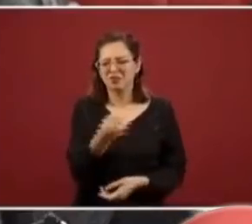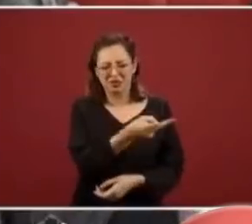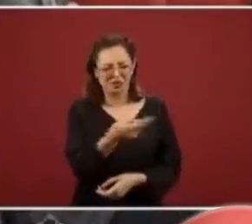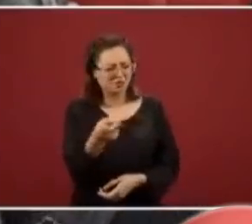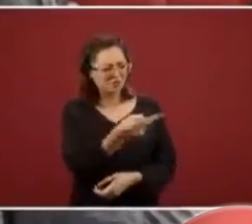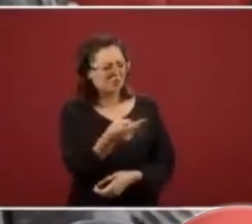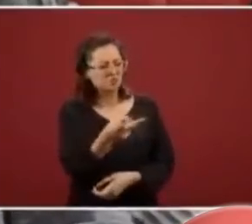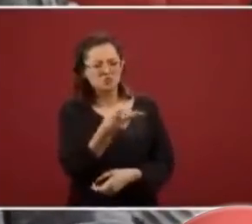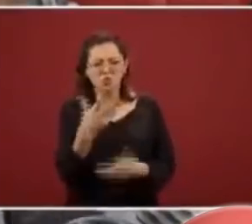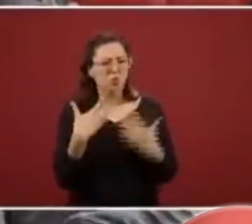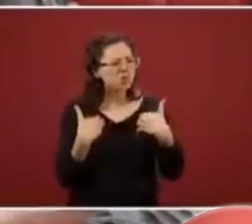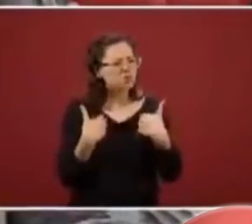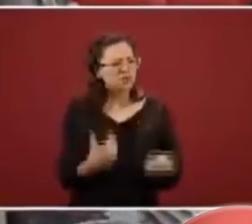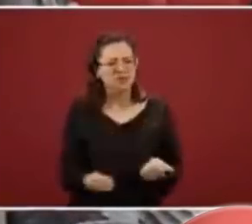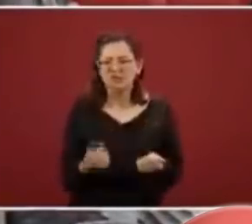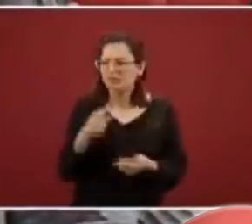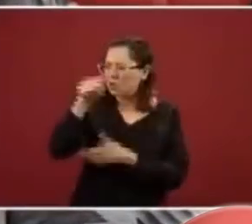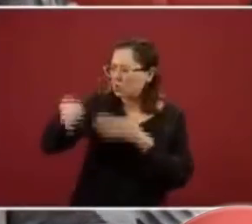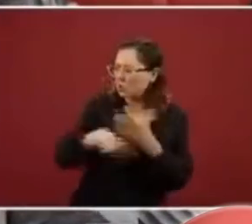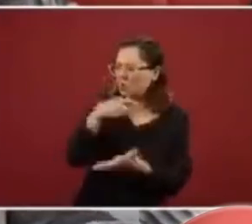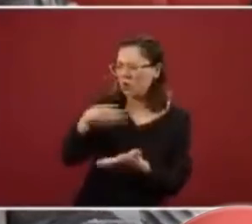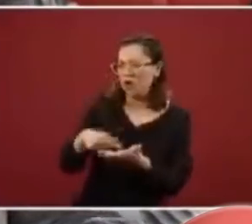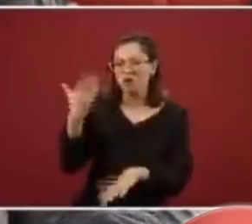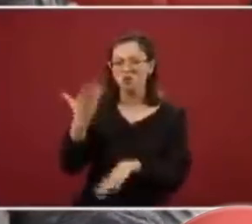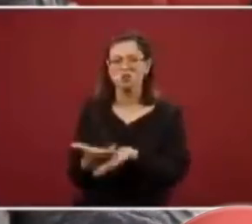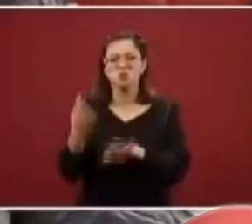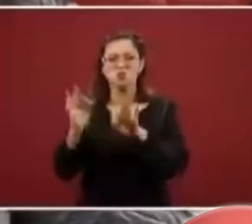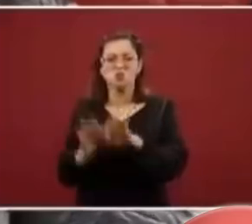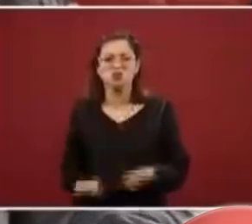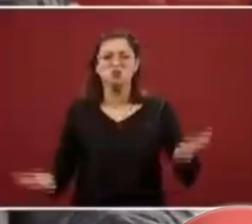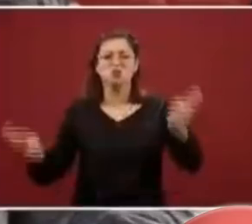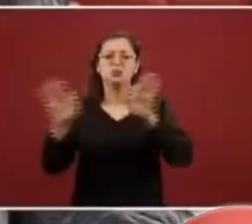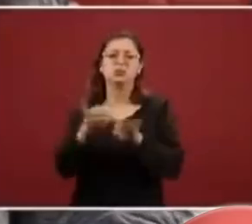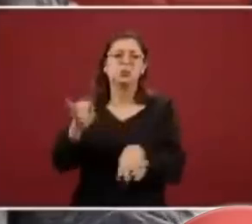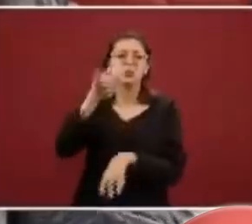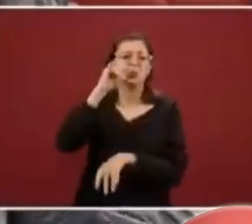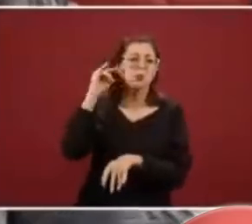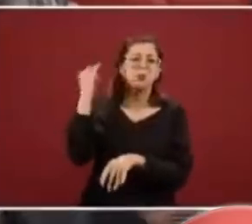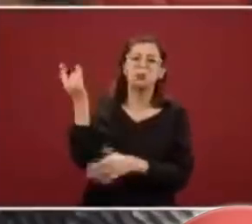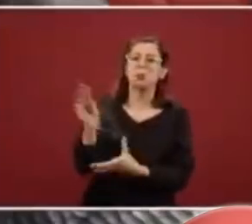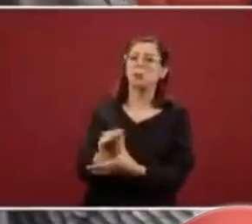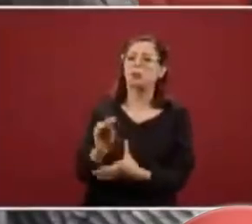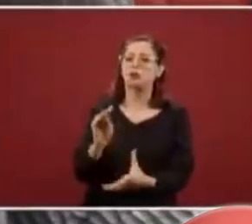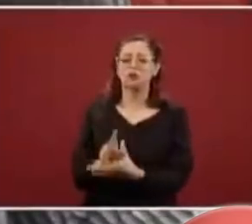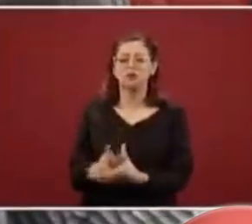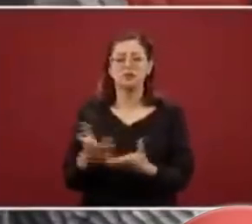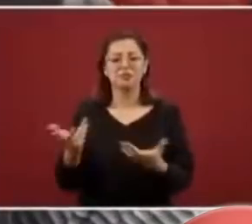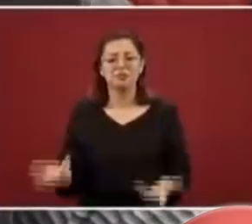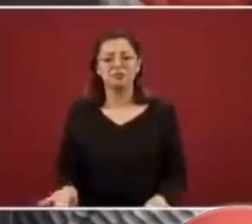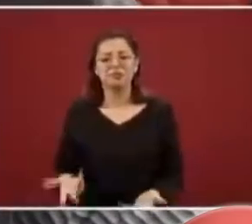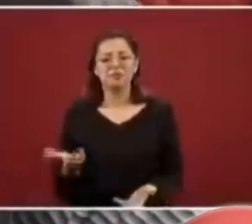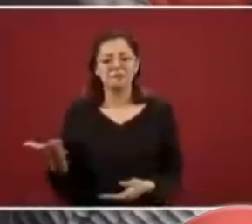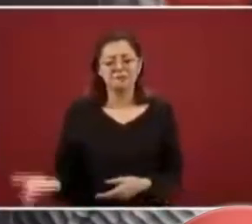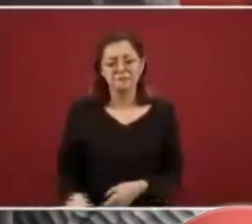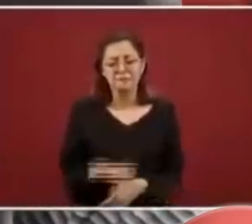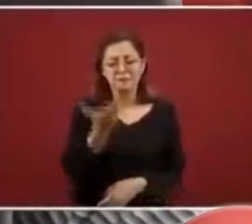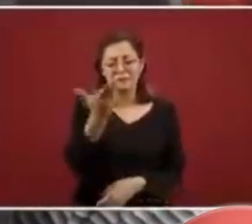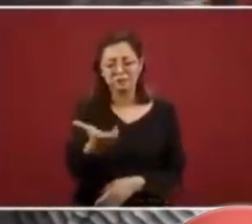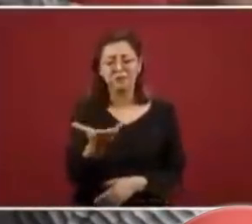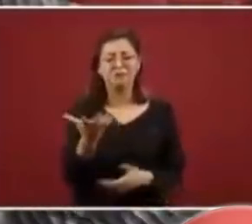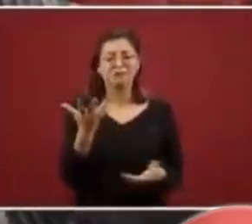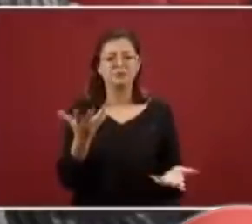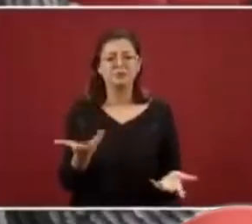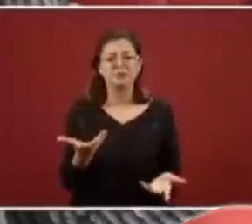de recobrar ese espacio que es tan importante. Se fue de noche, que usted convierte con una justeza